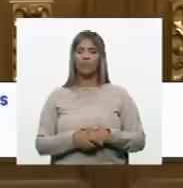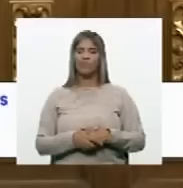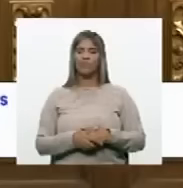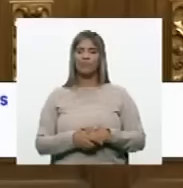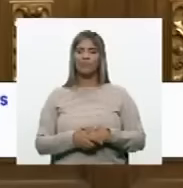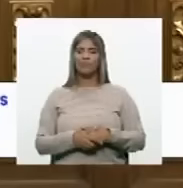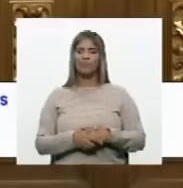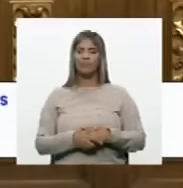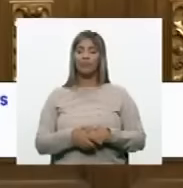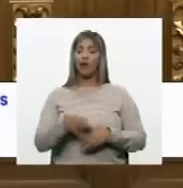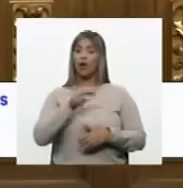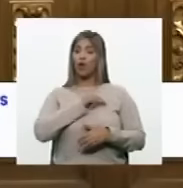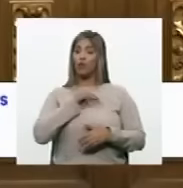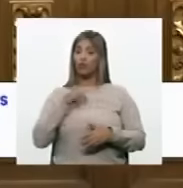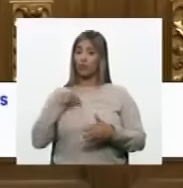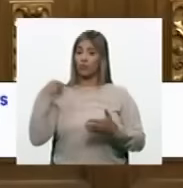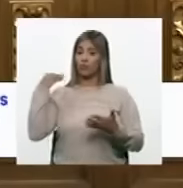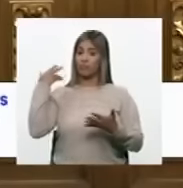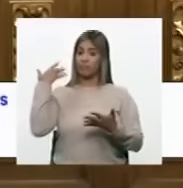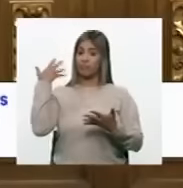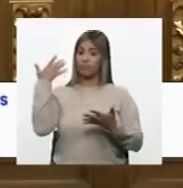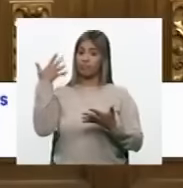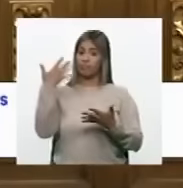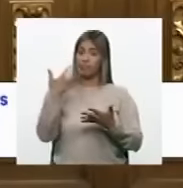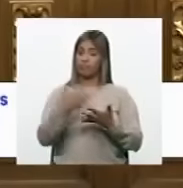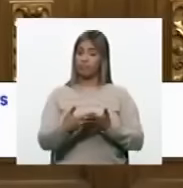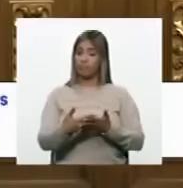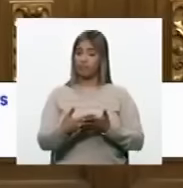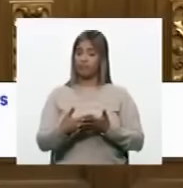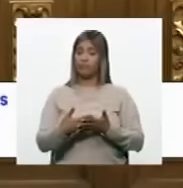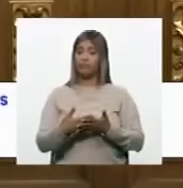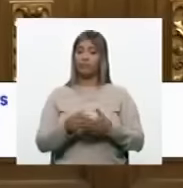Los que hemos estado en años o por años